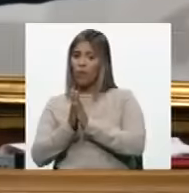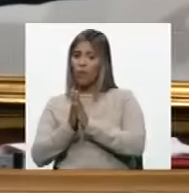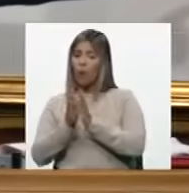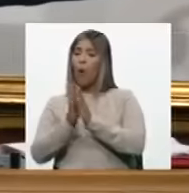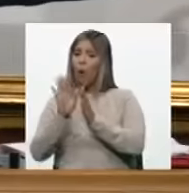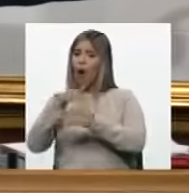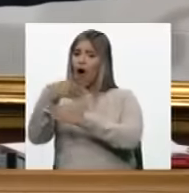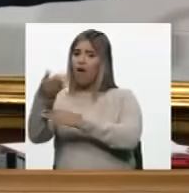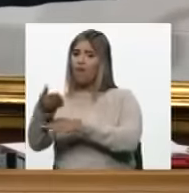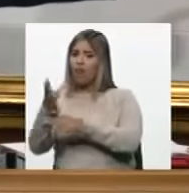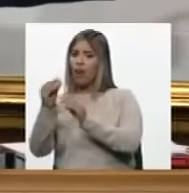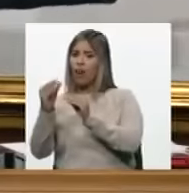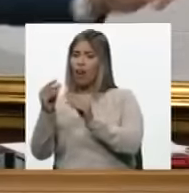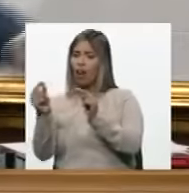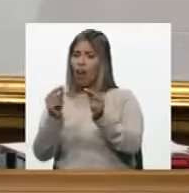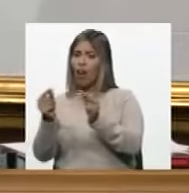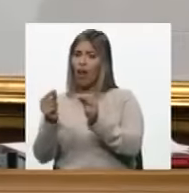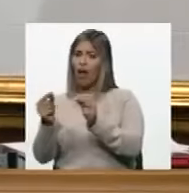hablar afuera.